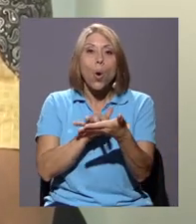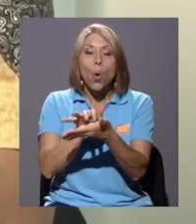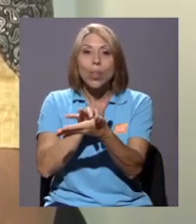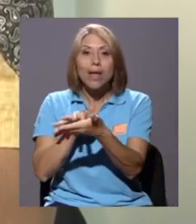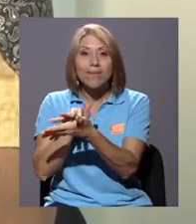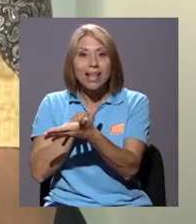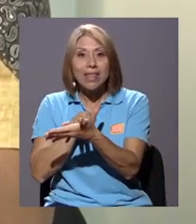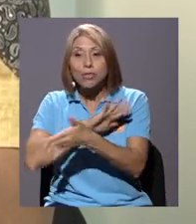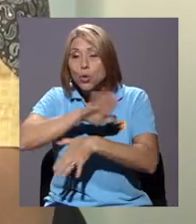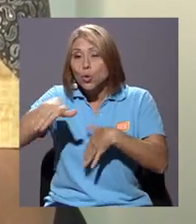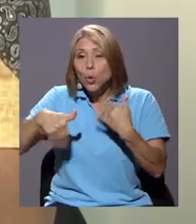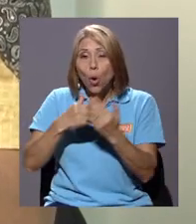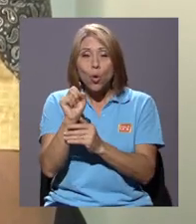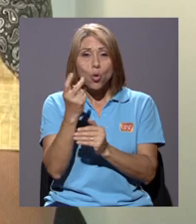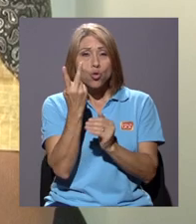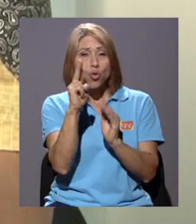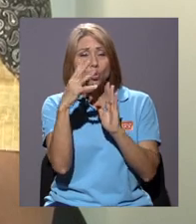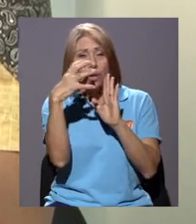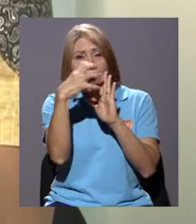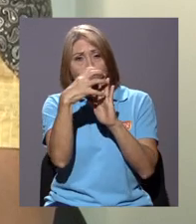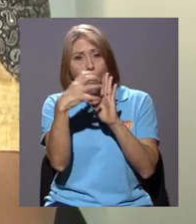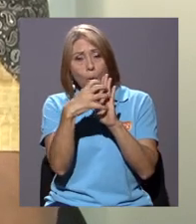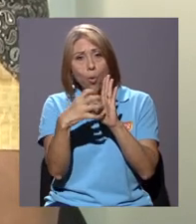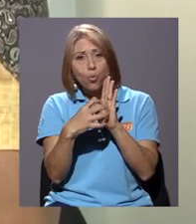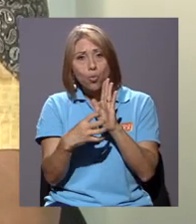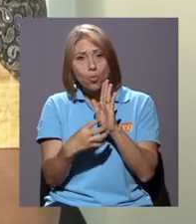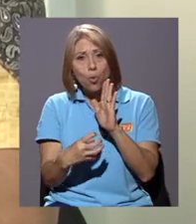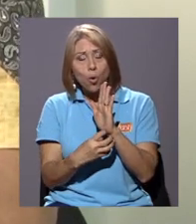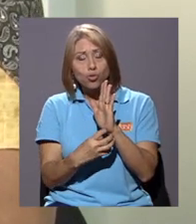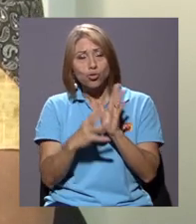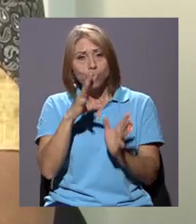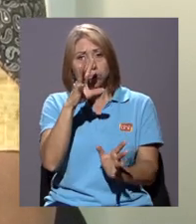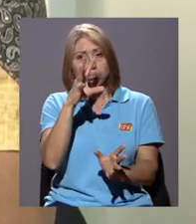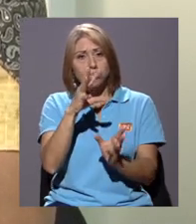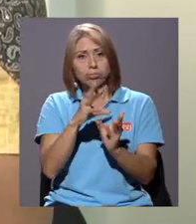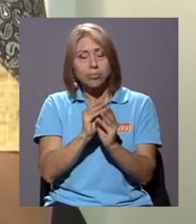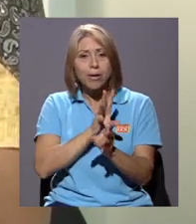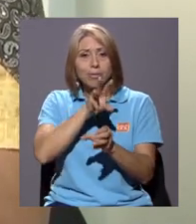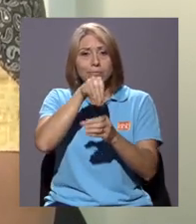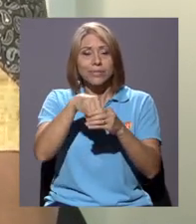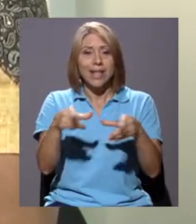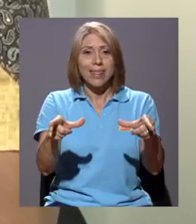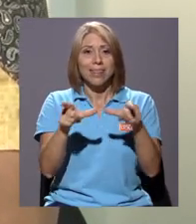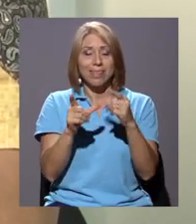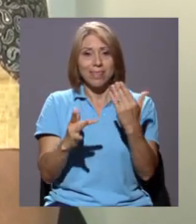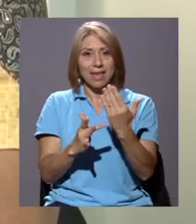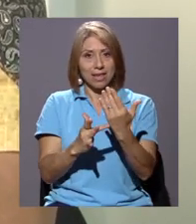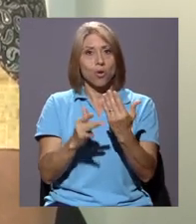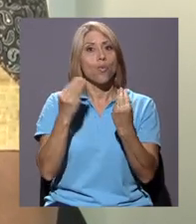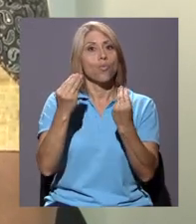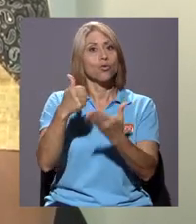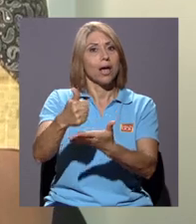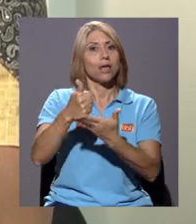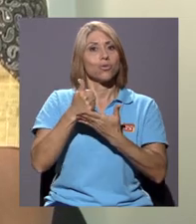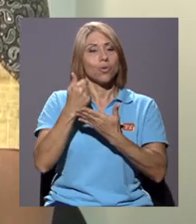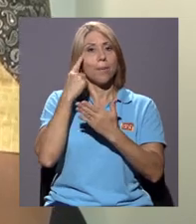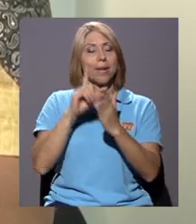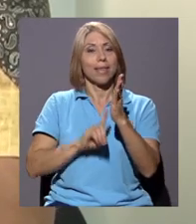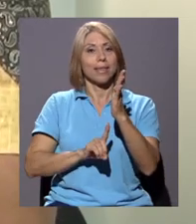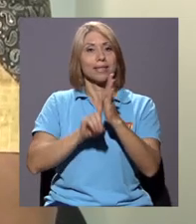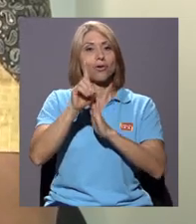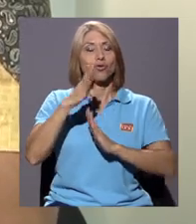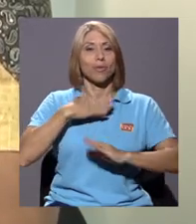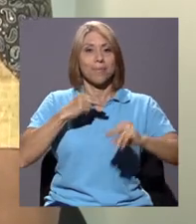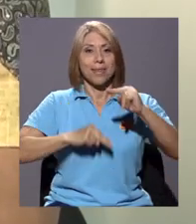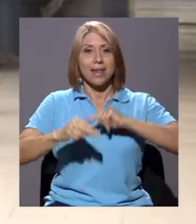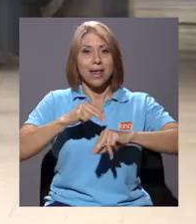son 12 módulos, 12 o 13 módulos que llevé parte de este técnico y fueron de mucha ayuda en mi desarrollo del emprendimiento y